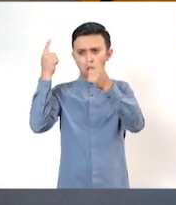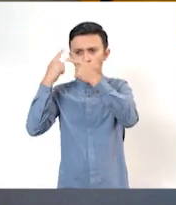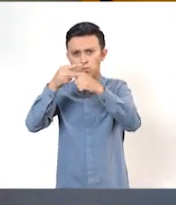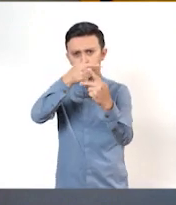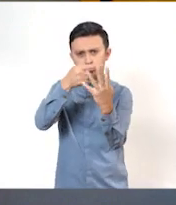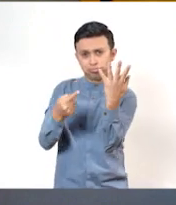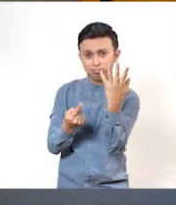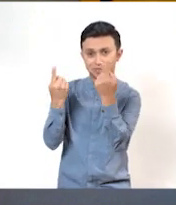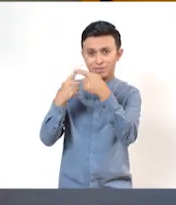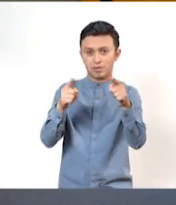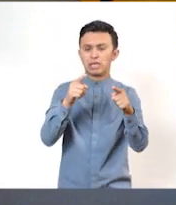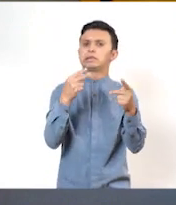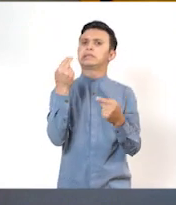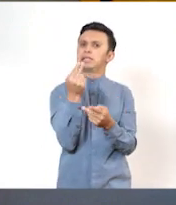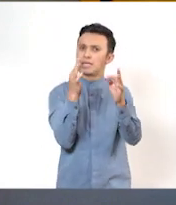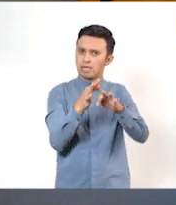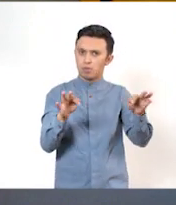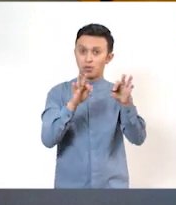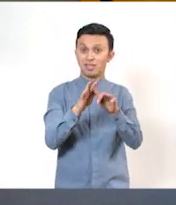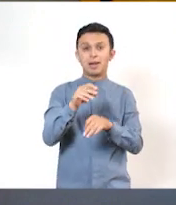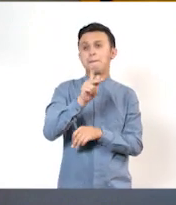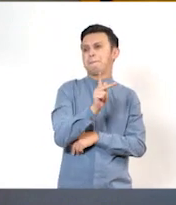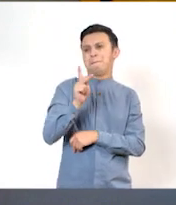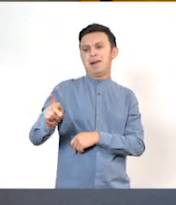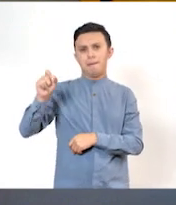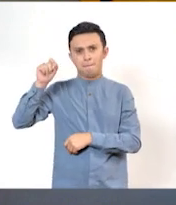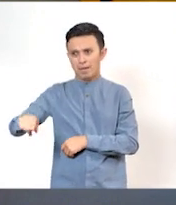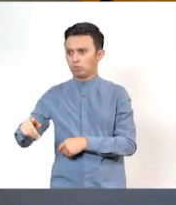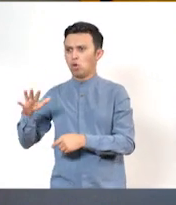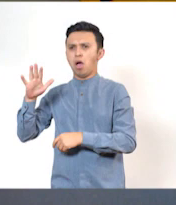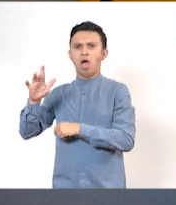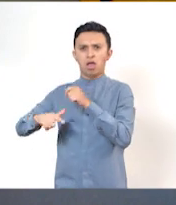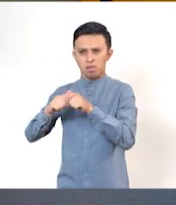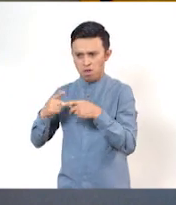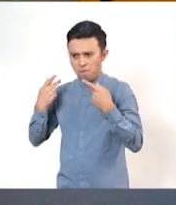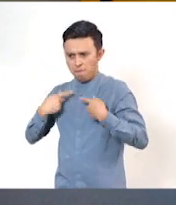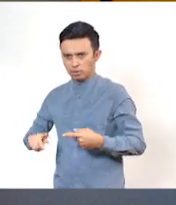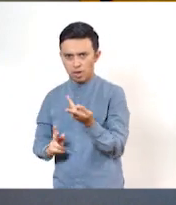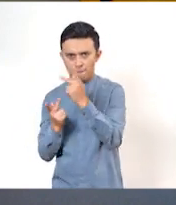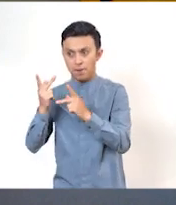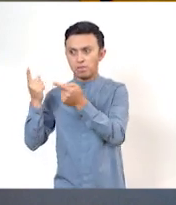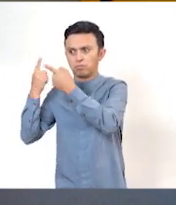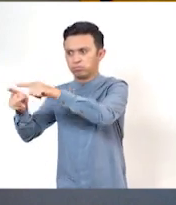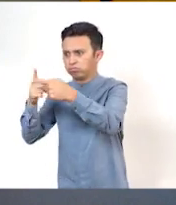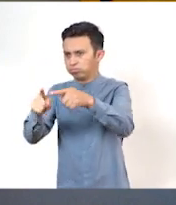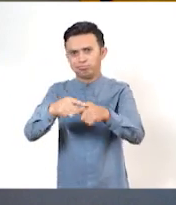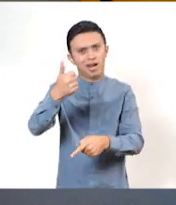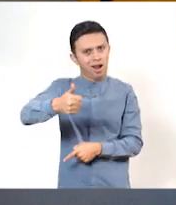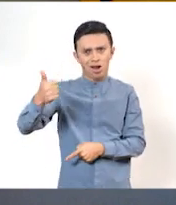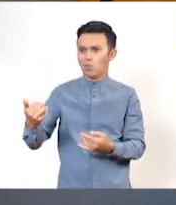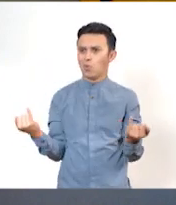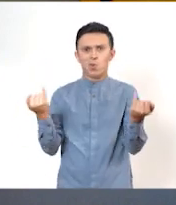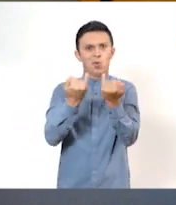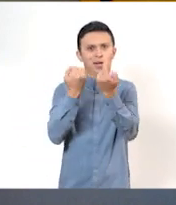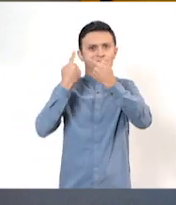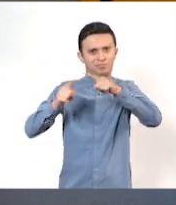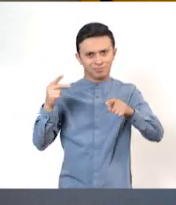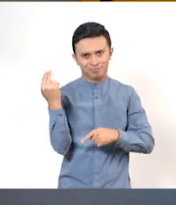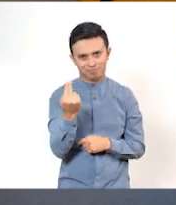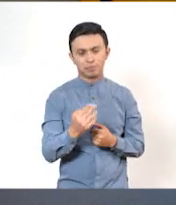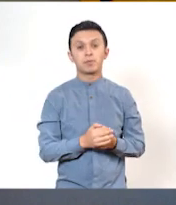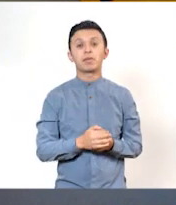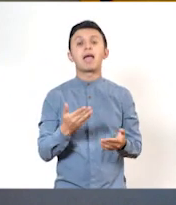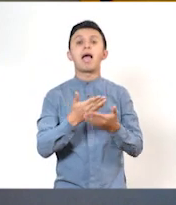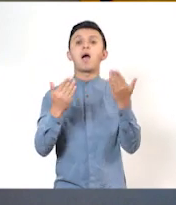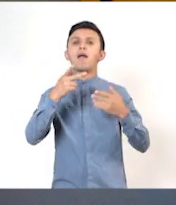tan necesaria como la diversidad biológica para los organismos vivos. Por supuesto. Es parte de la vida. Claro. Vamos a preguntarle a